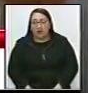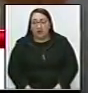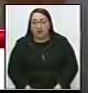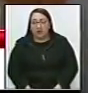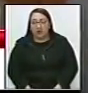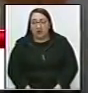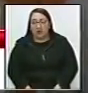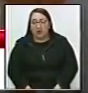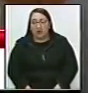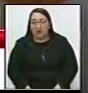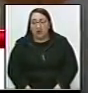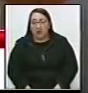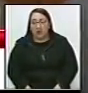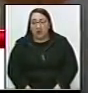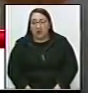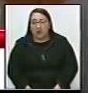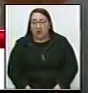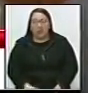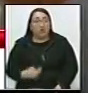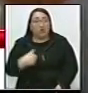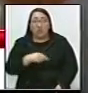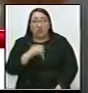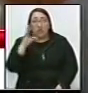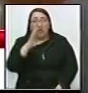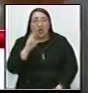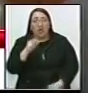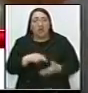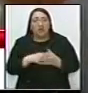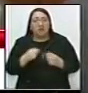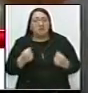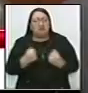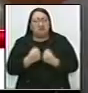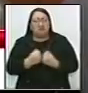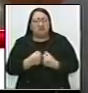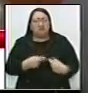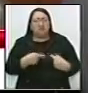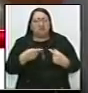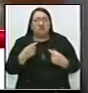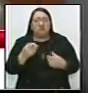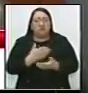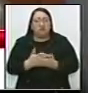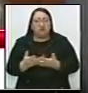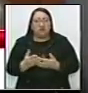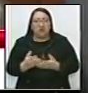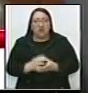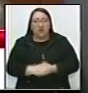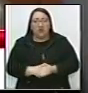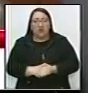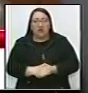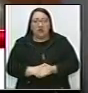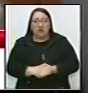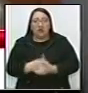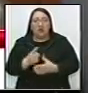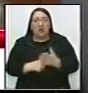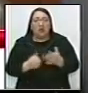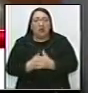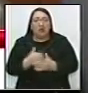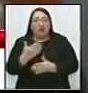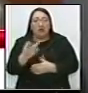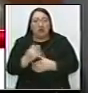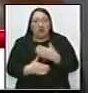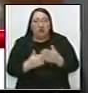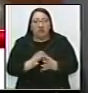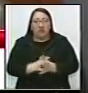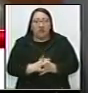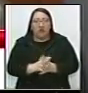que nosotros no estamos para buscar aspavientos, ni estamos para buscar aquí subterfugios que impidan que haya un proceso